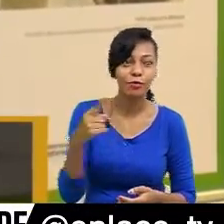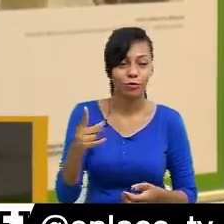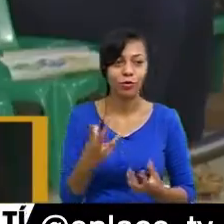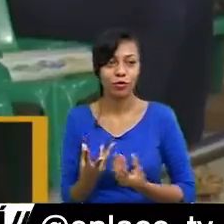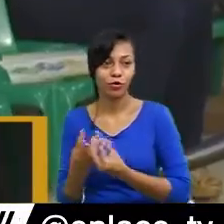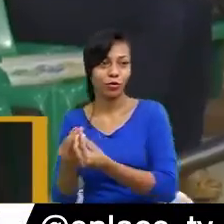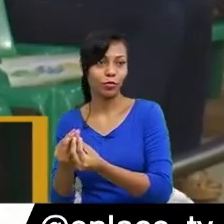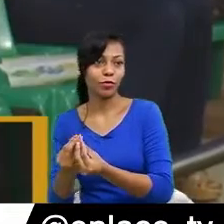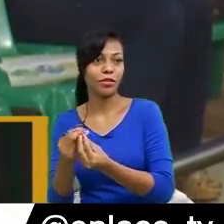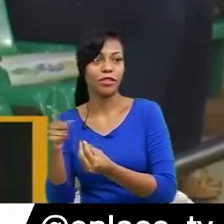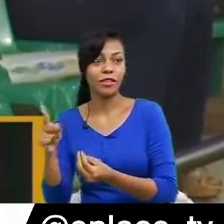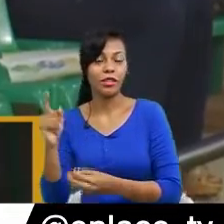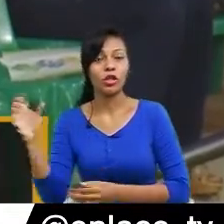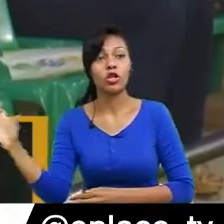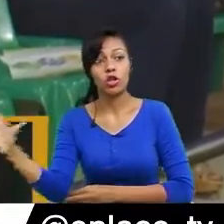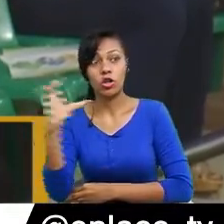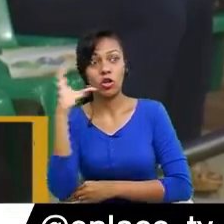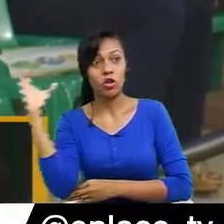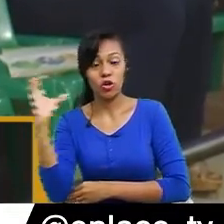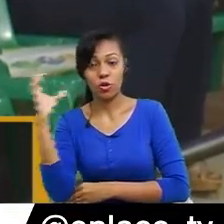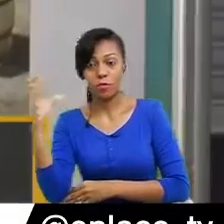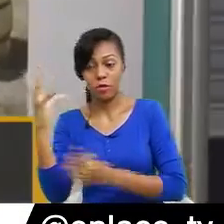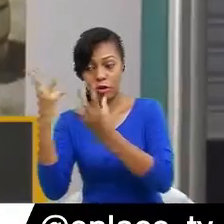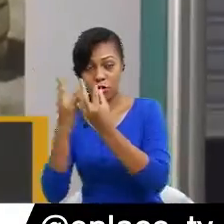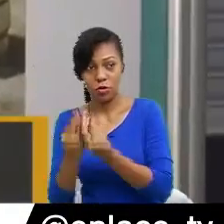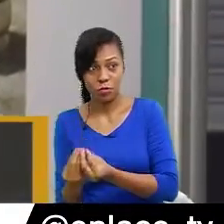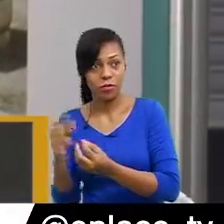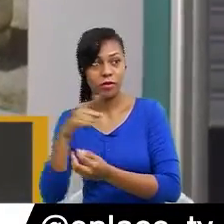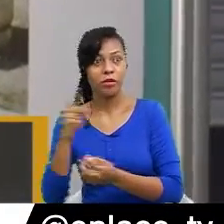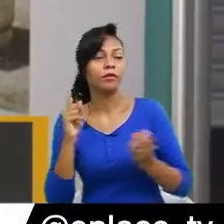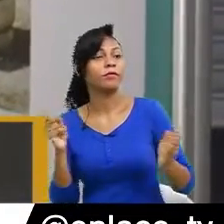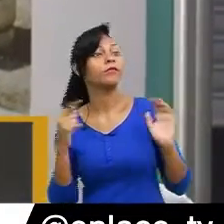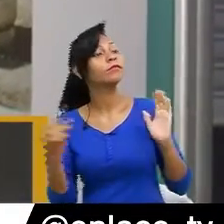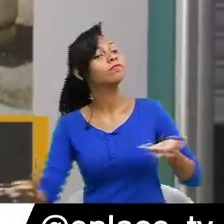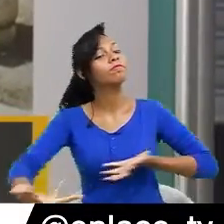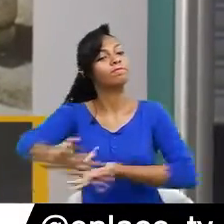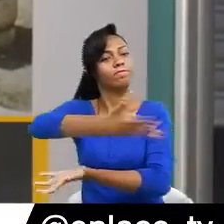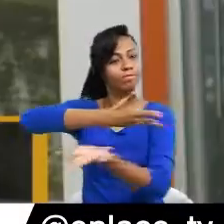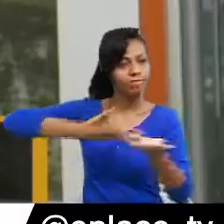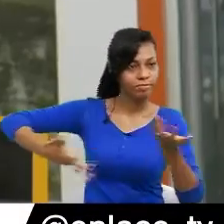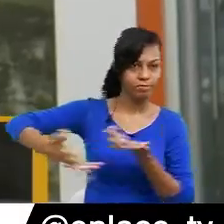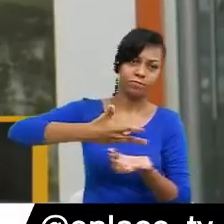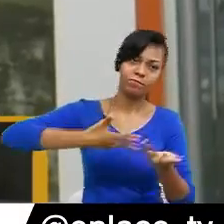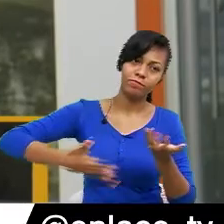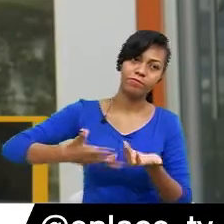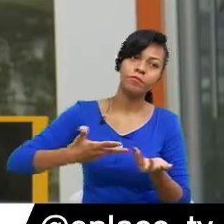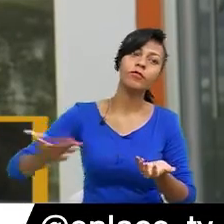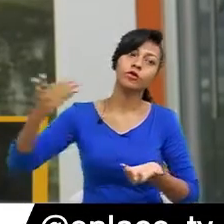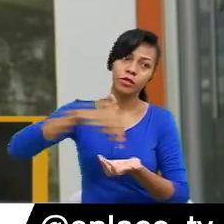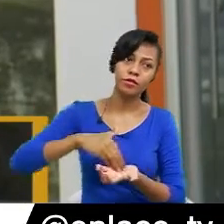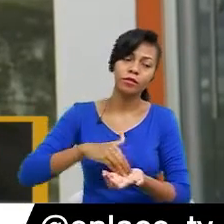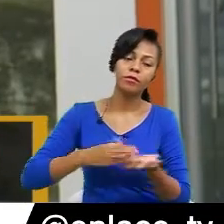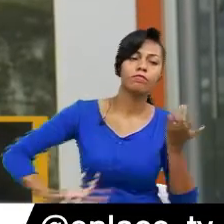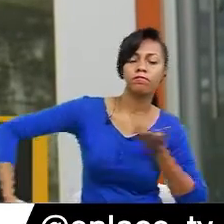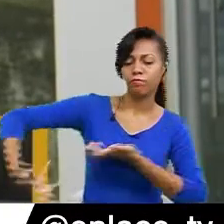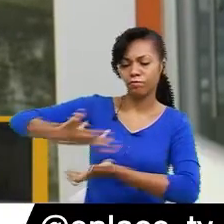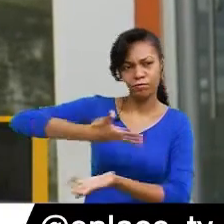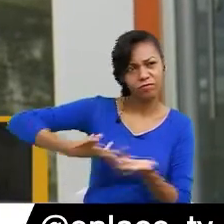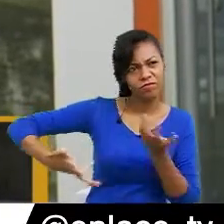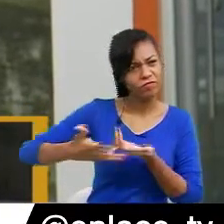para la Reintegración. Lida Padilla, coordinadora regional, ha explicado sobre la importancia de la misma. El día de hoy estamos inaugurando